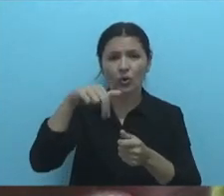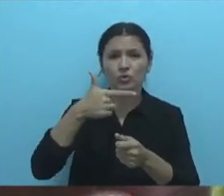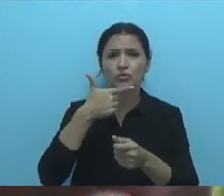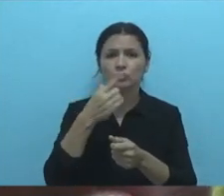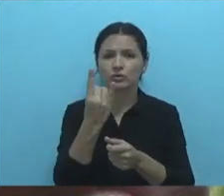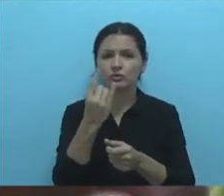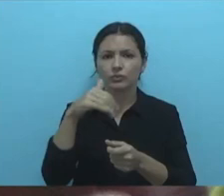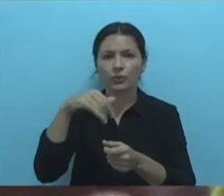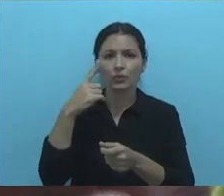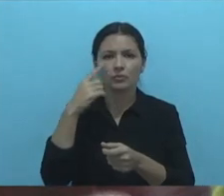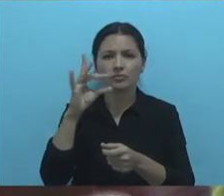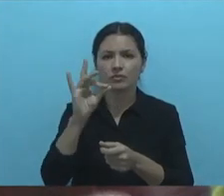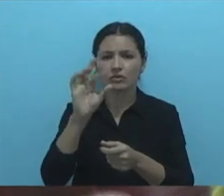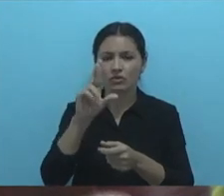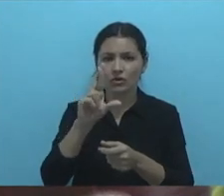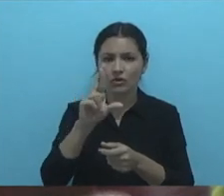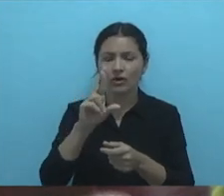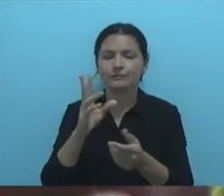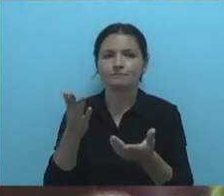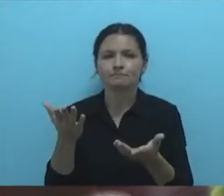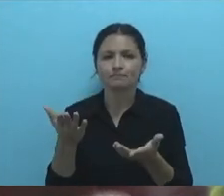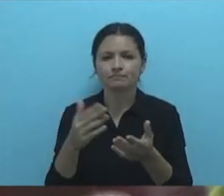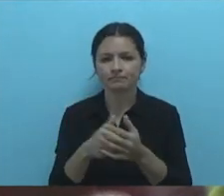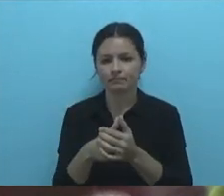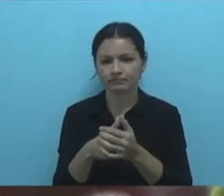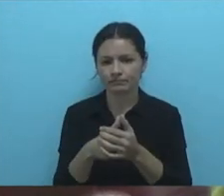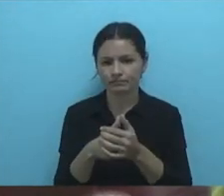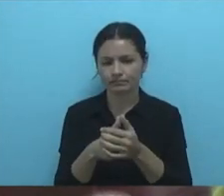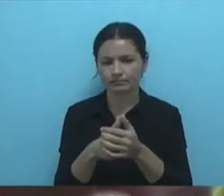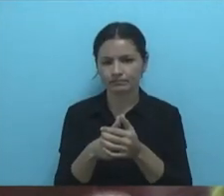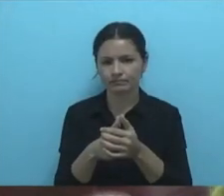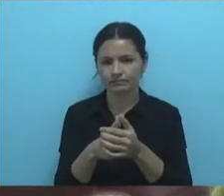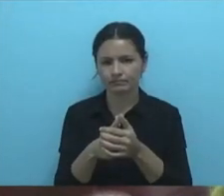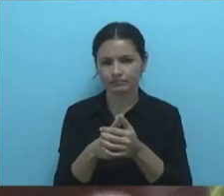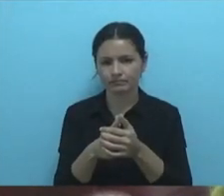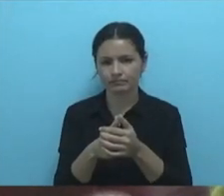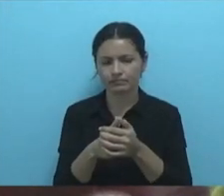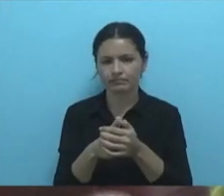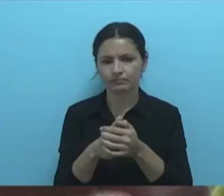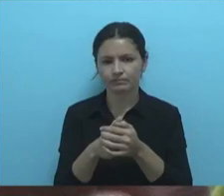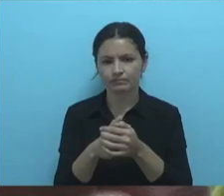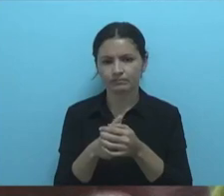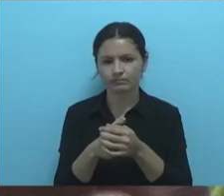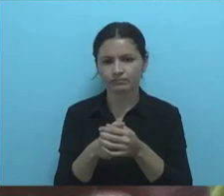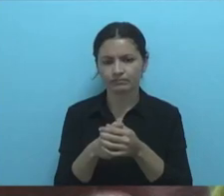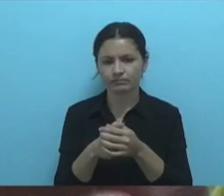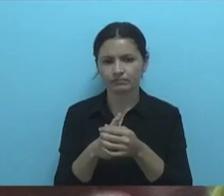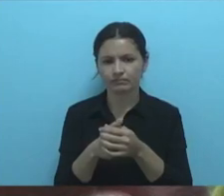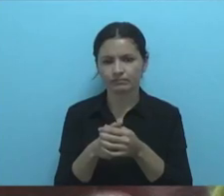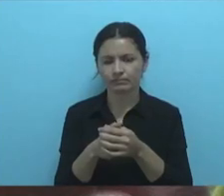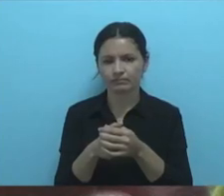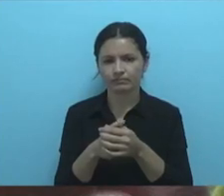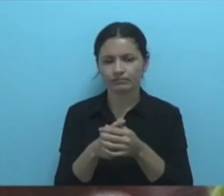todos hechos elementales Entonces esta esta política del no se puede también